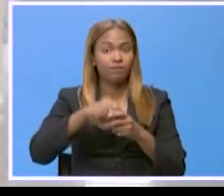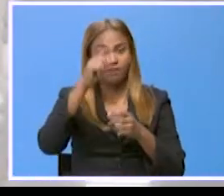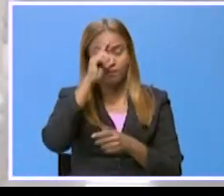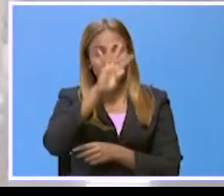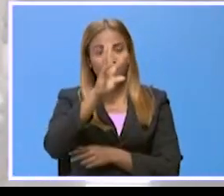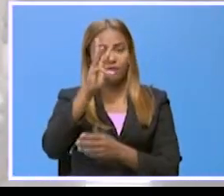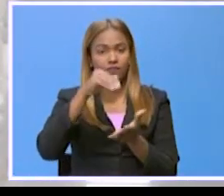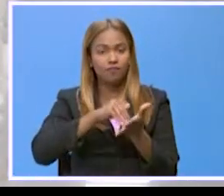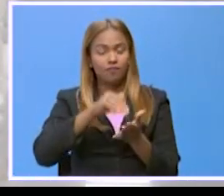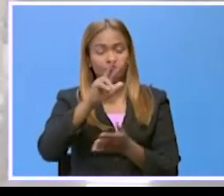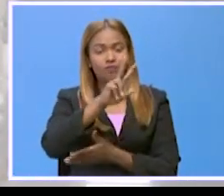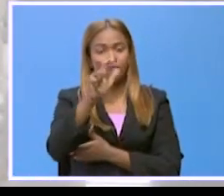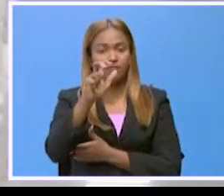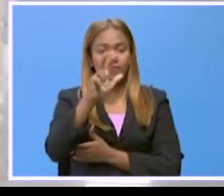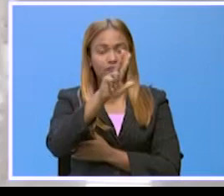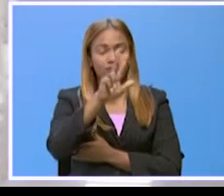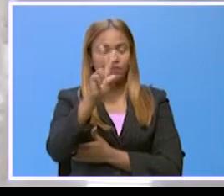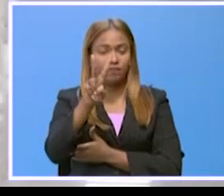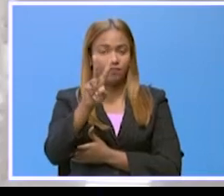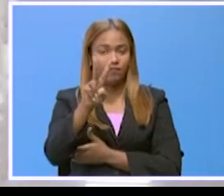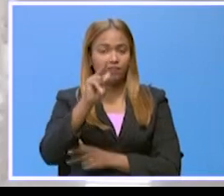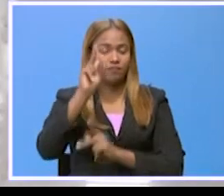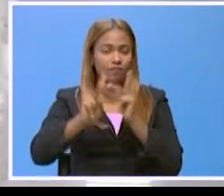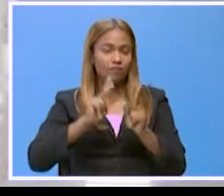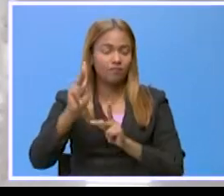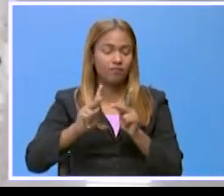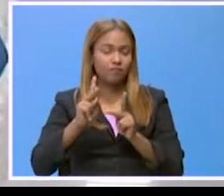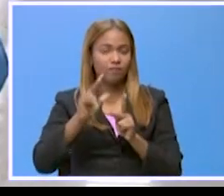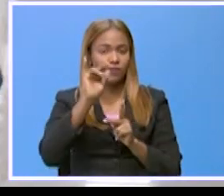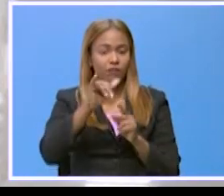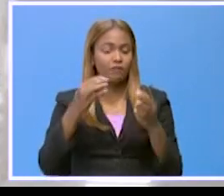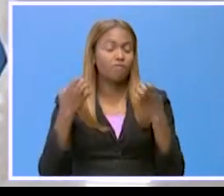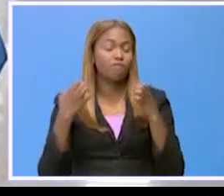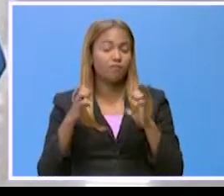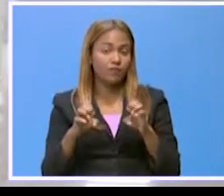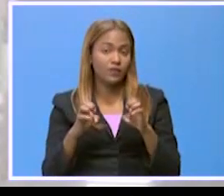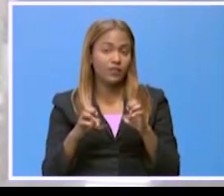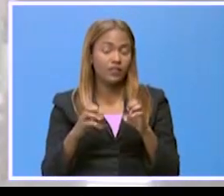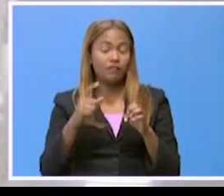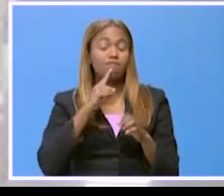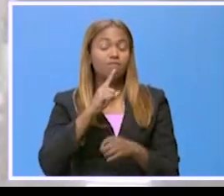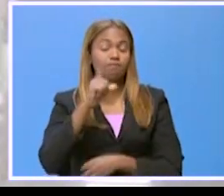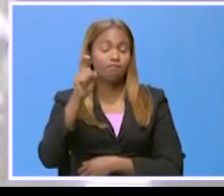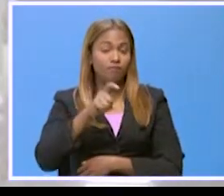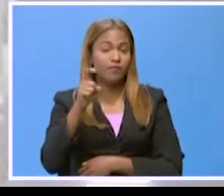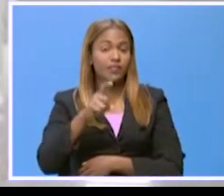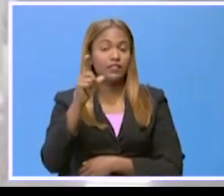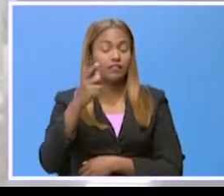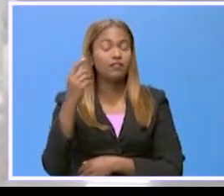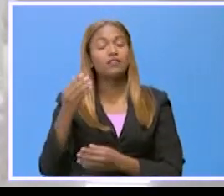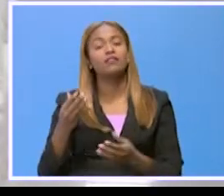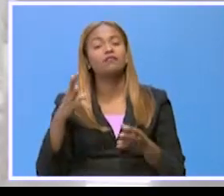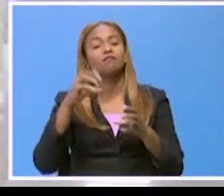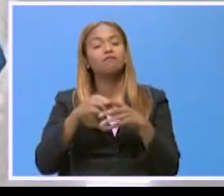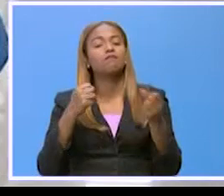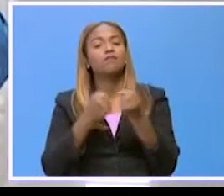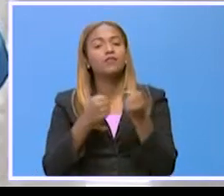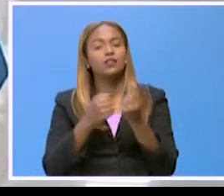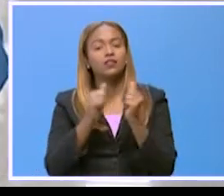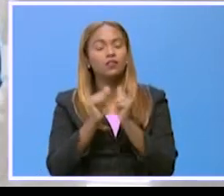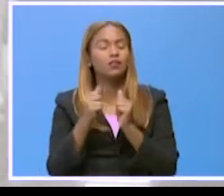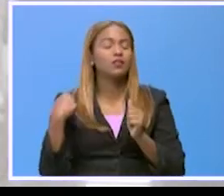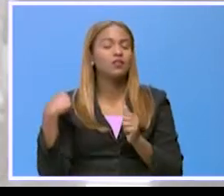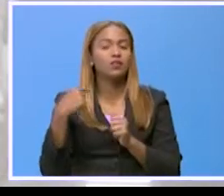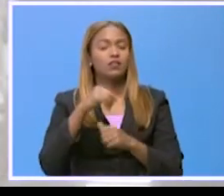46 mil 332 personas es un esfuerzo que necesariamente debe ser respaldado todos